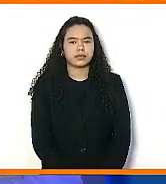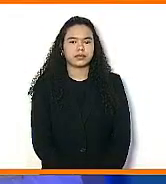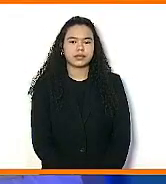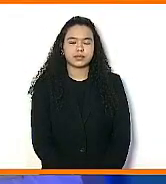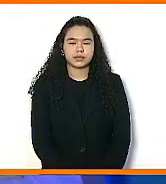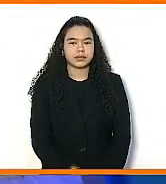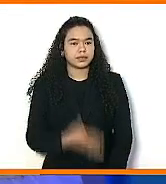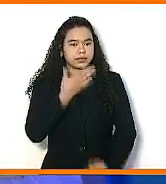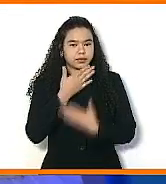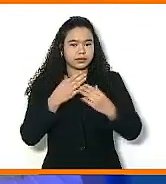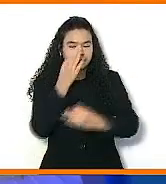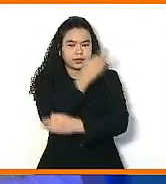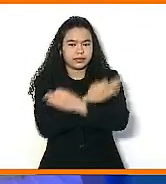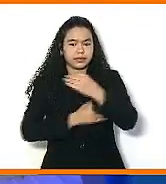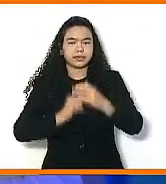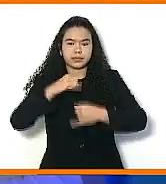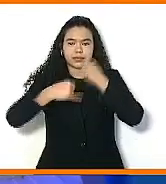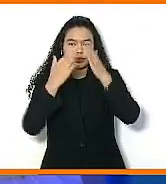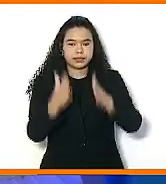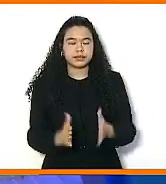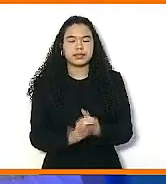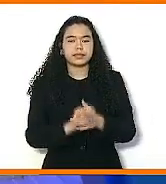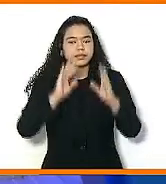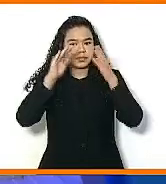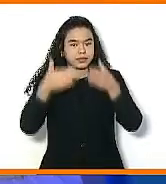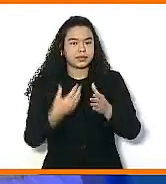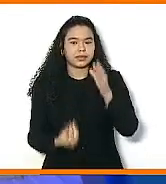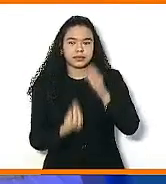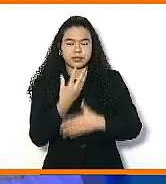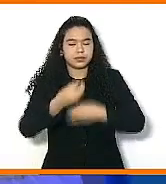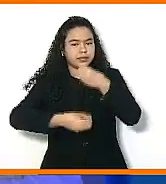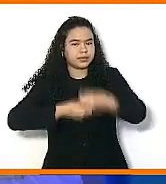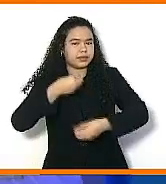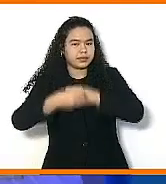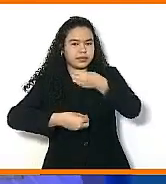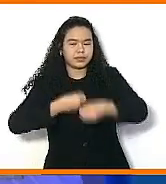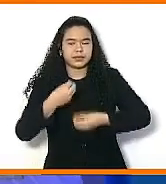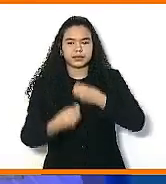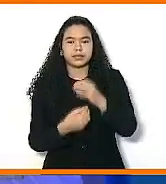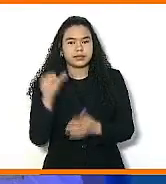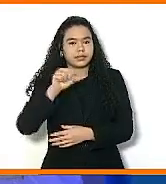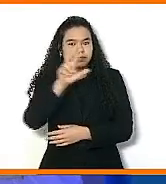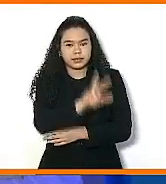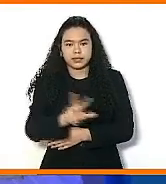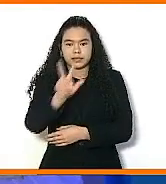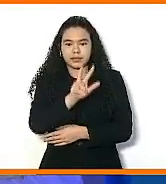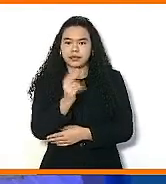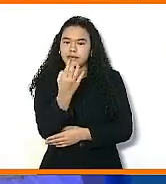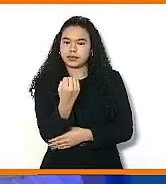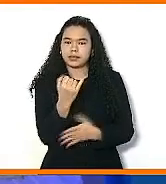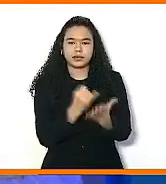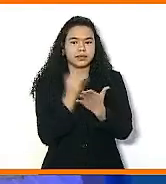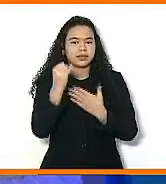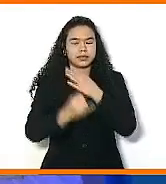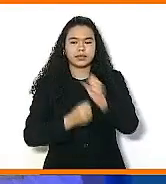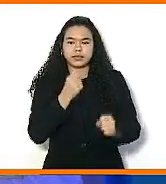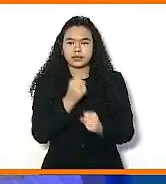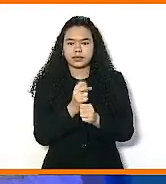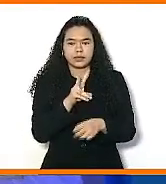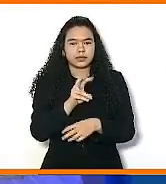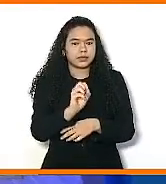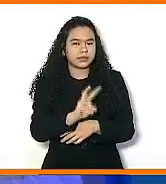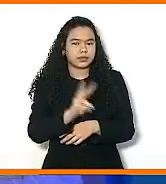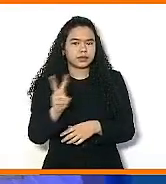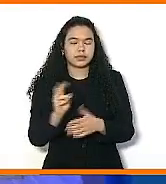muy buenas tardes queridos jugadores y bienvenidos a un sorteo más hoy es martes 14 de junio del año 2022